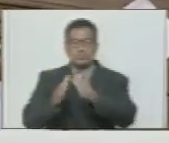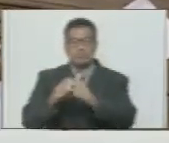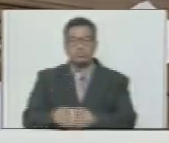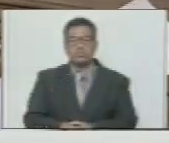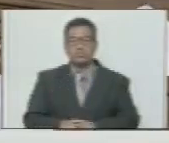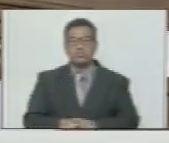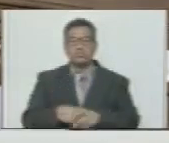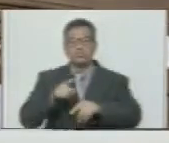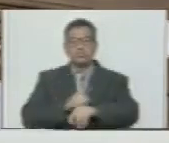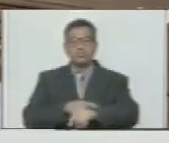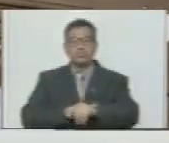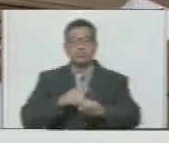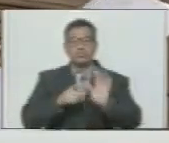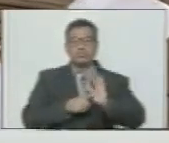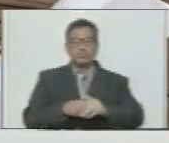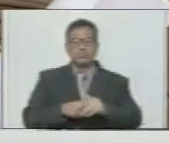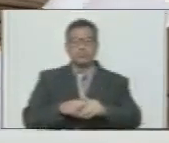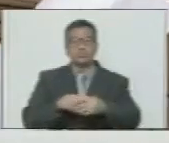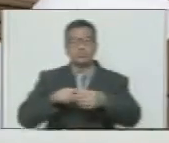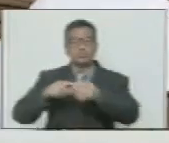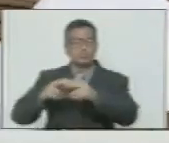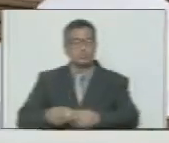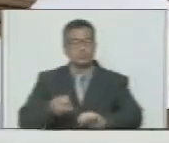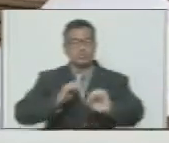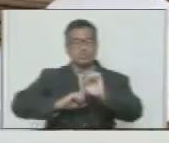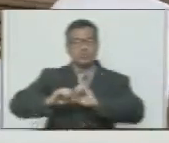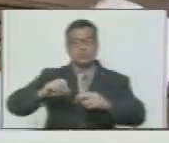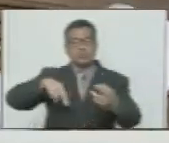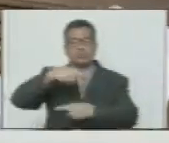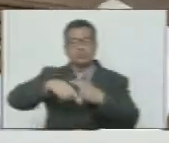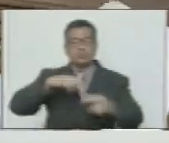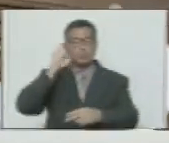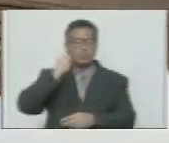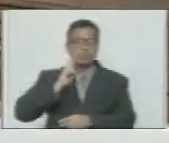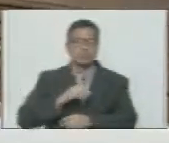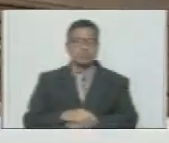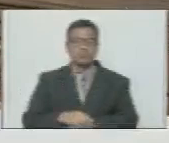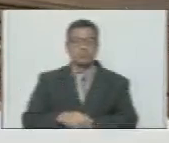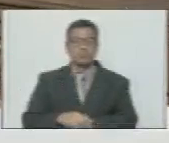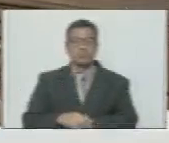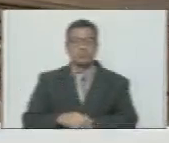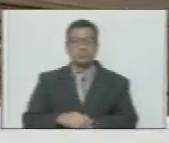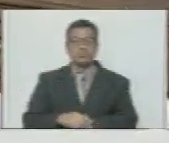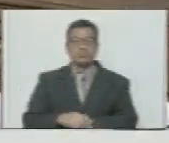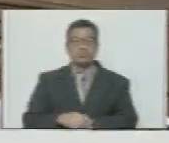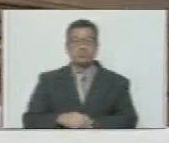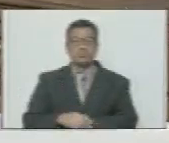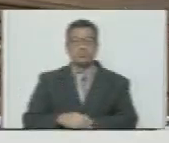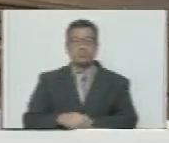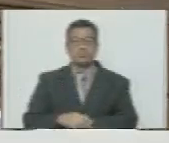orgánica en la que en la actualidad es el instrumento de defensa de la Revolución Bolivariana.